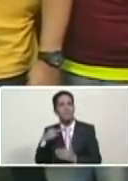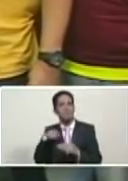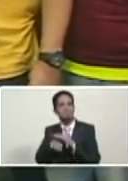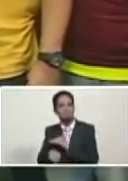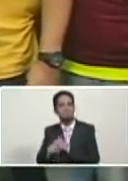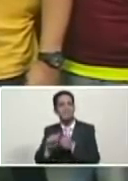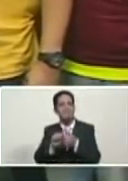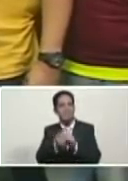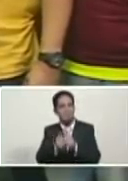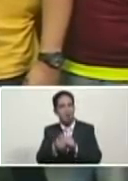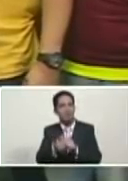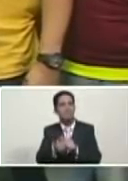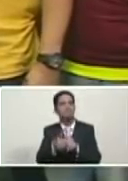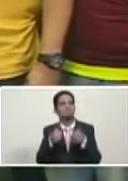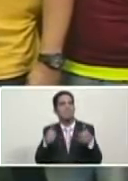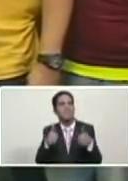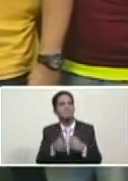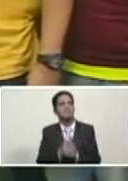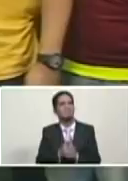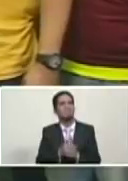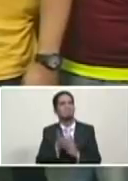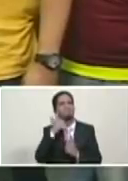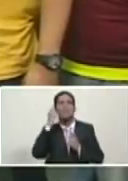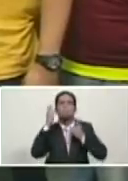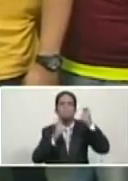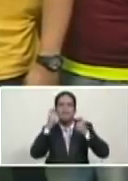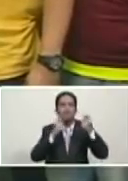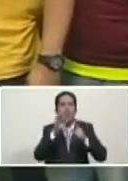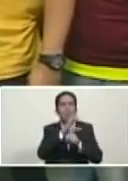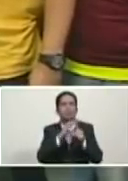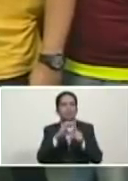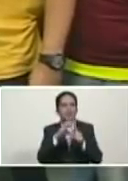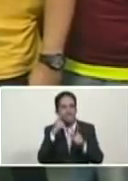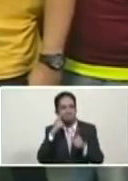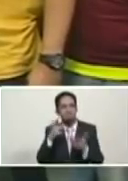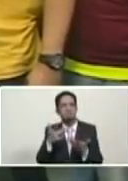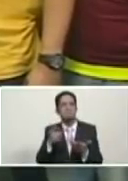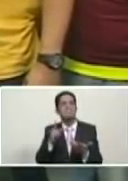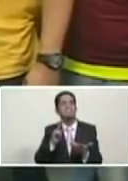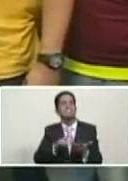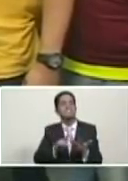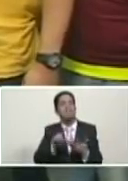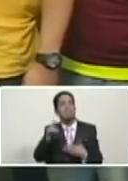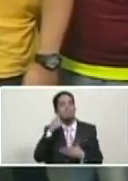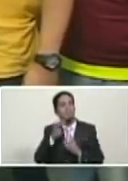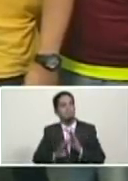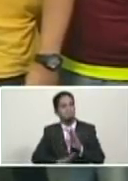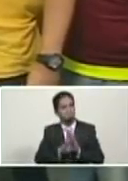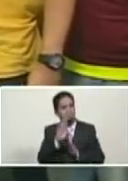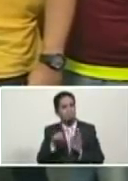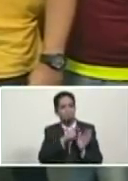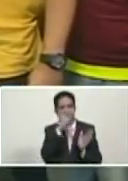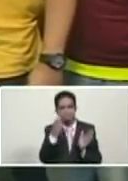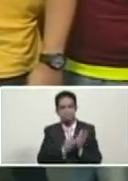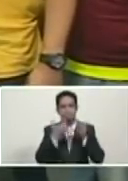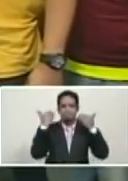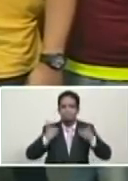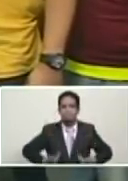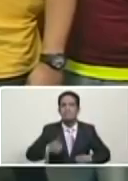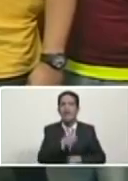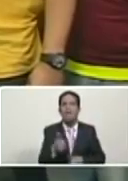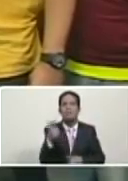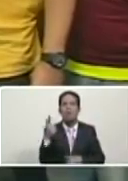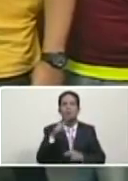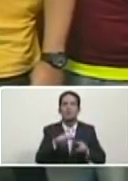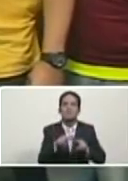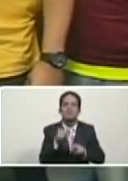el deporte de calidad, para la expresión cultural de calidad y para, bueno, el desarrollo pleno de la personalidad de cada uno de nuestros